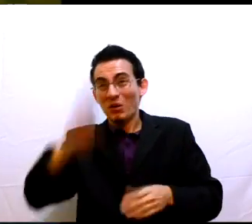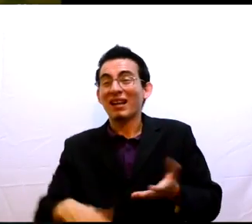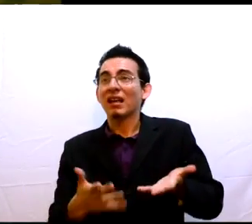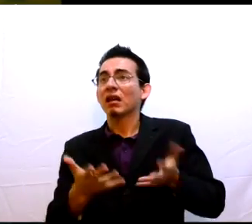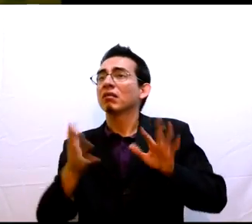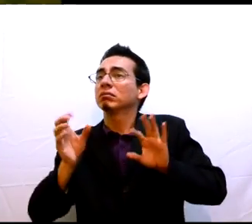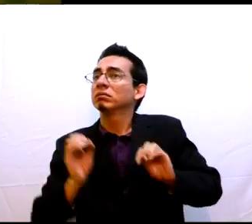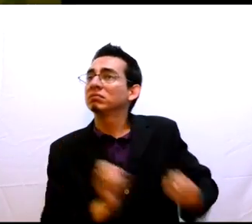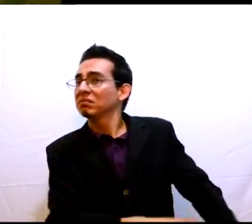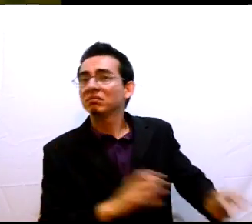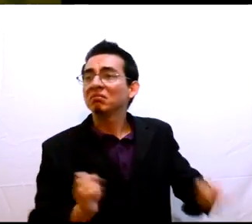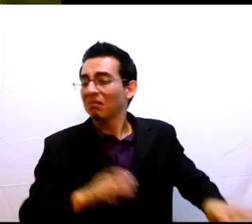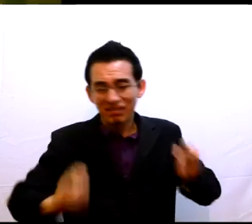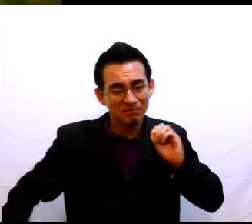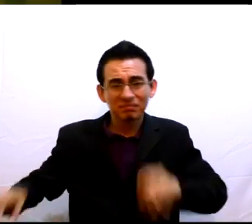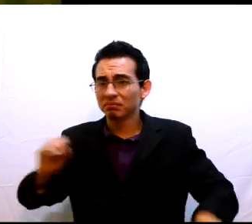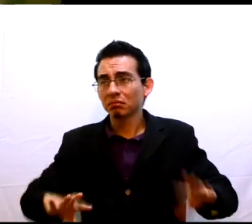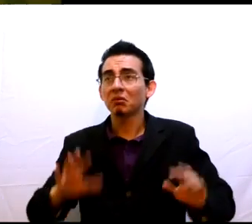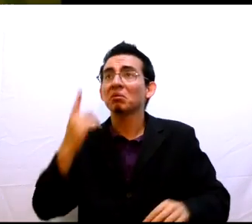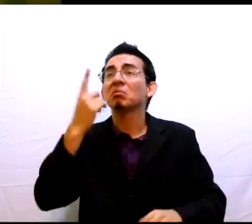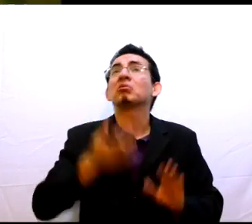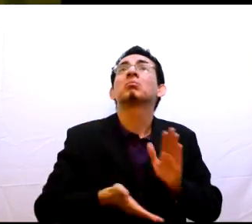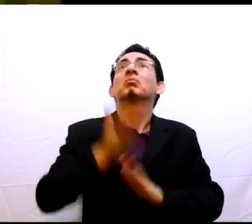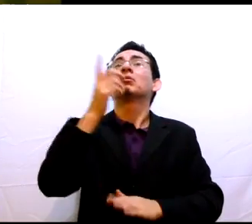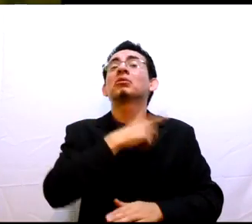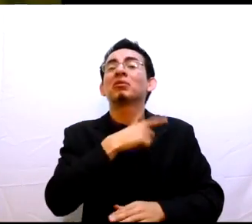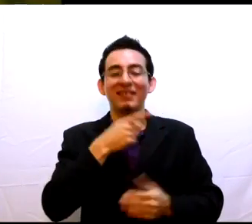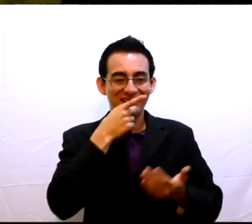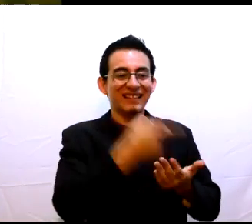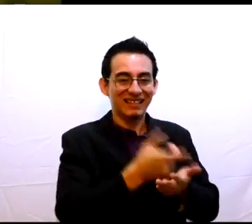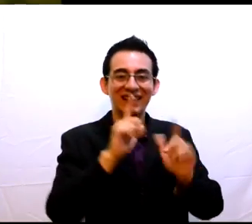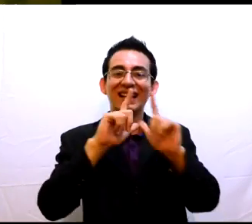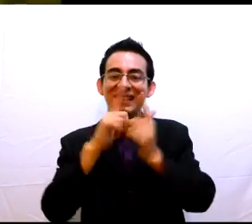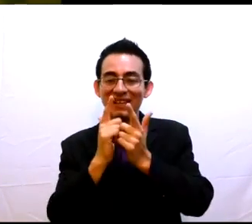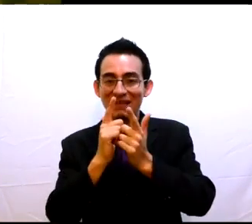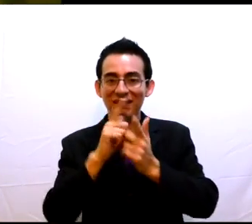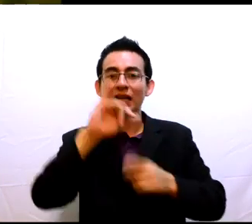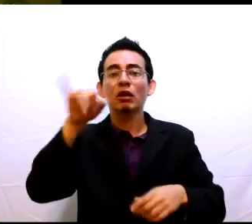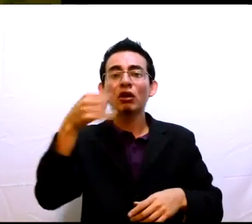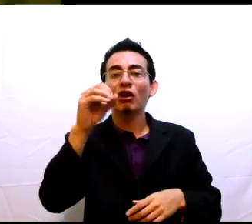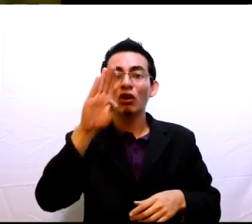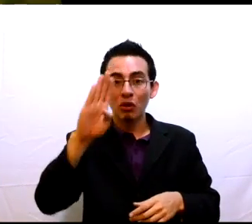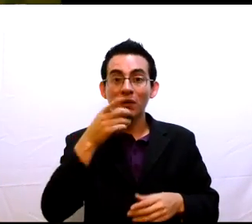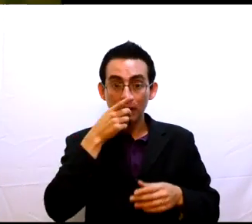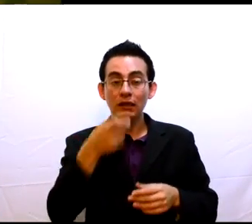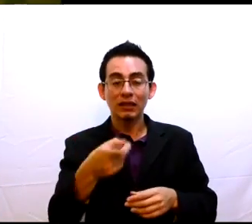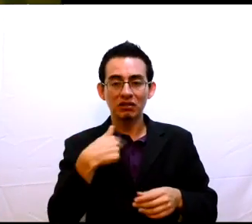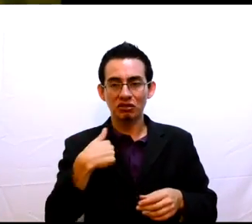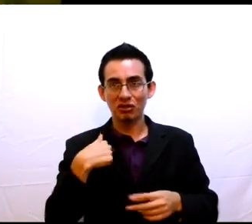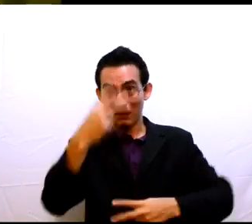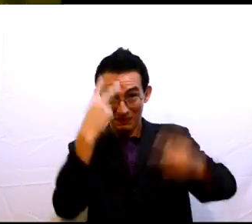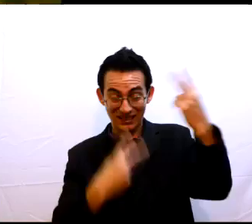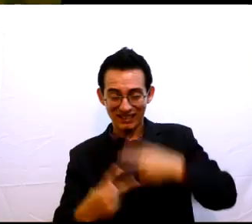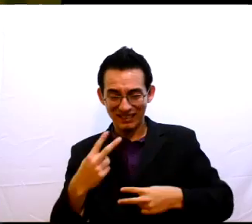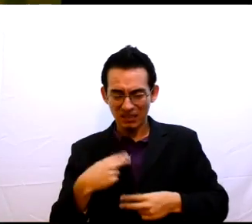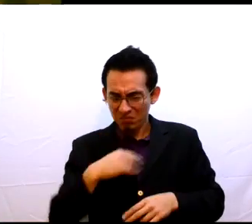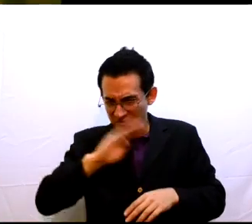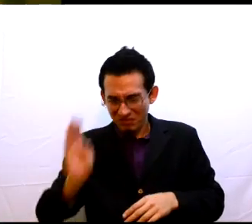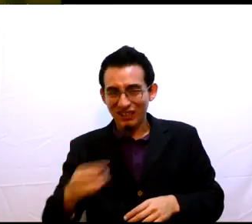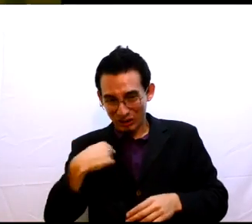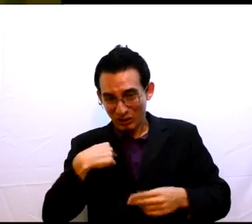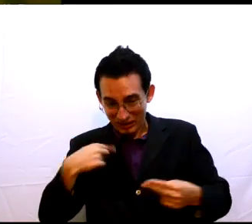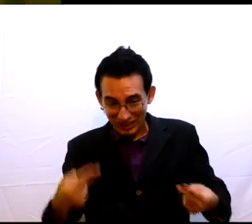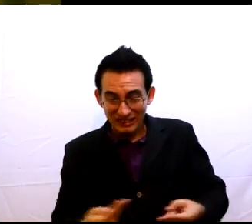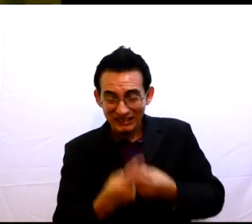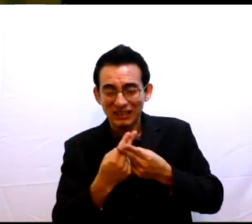el joven decía desnudo vine a esta tierra desnudo me voy pablo decía sin duda